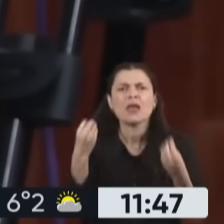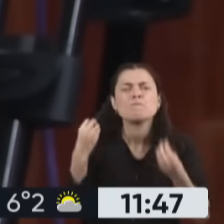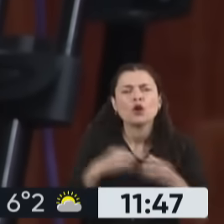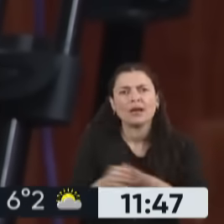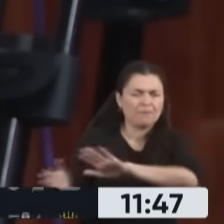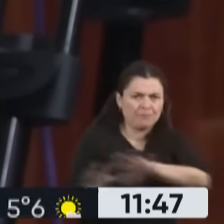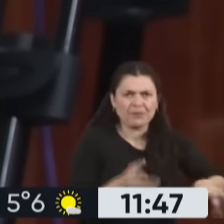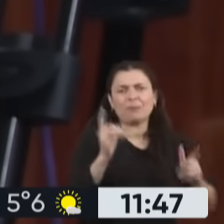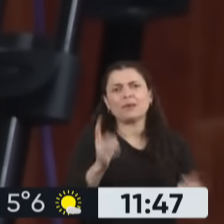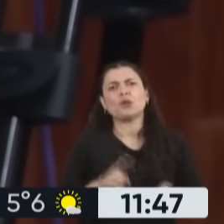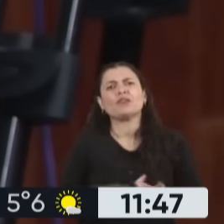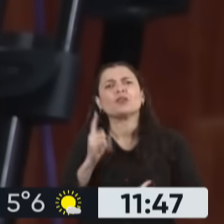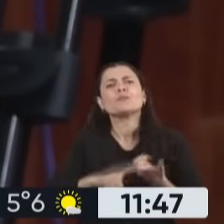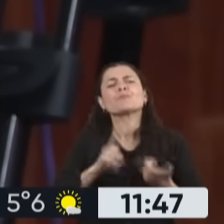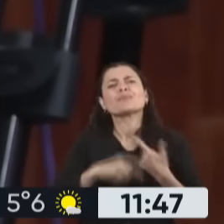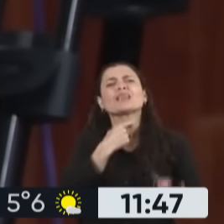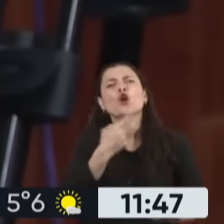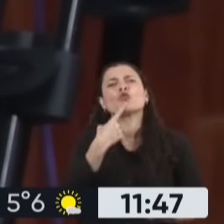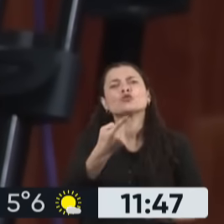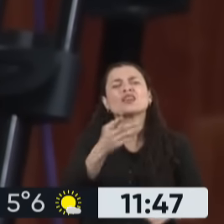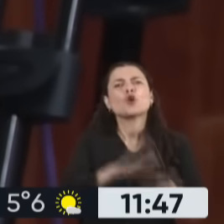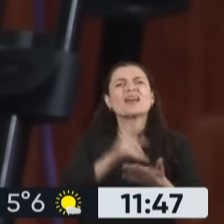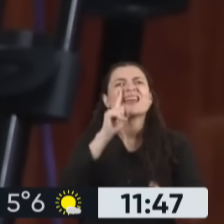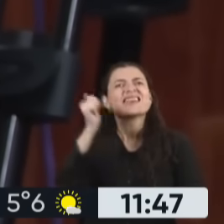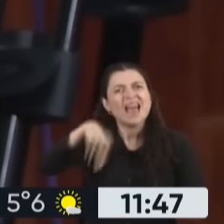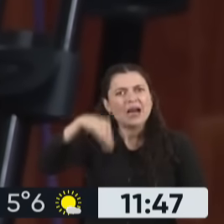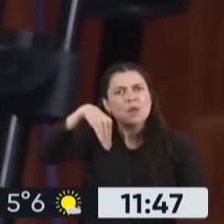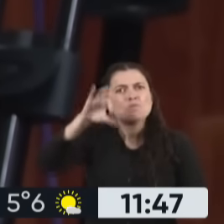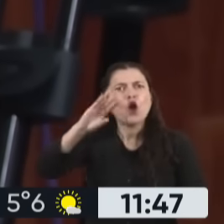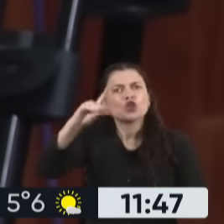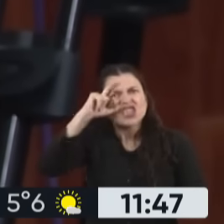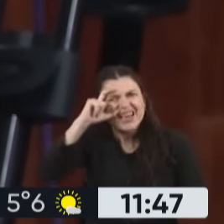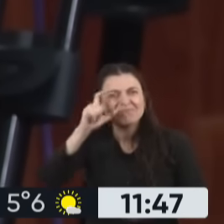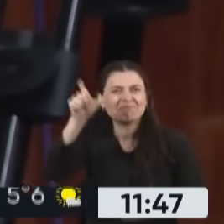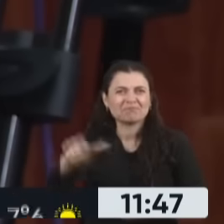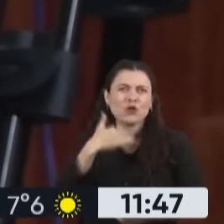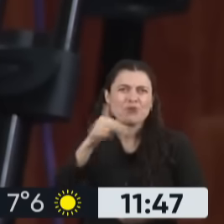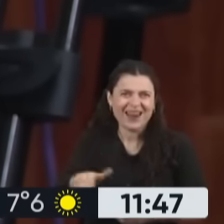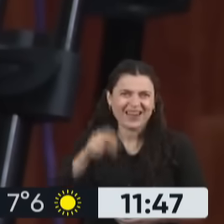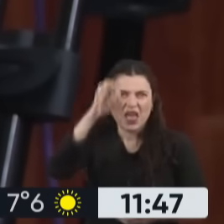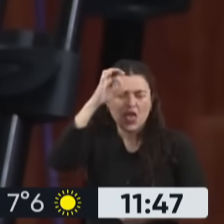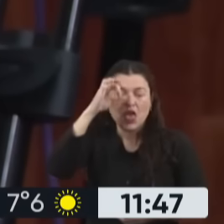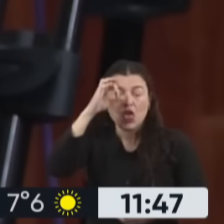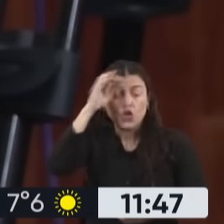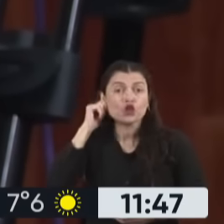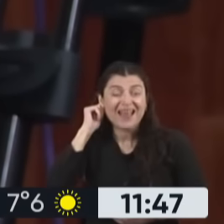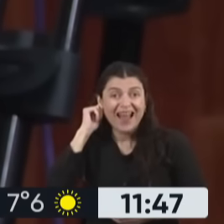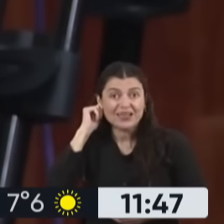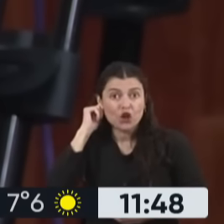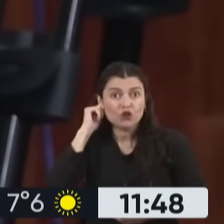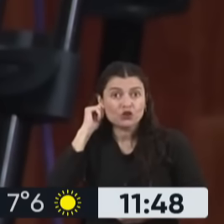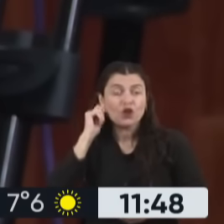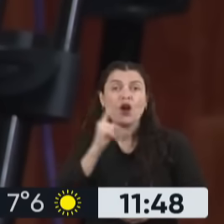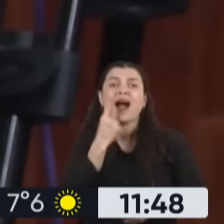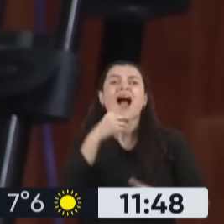te quería consultar por el tema Ian Moche, que es un activista, un niño de 12 años, autista,